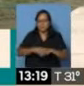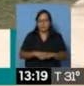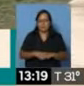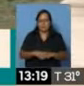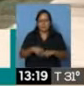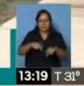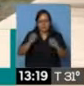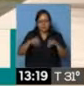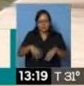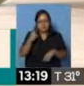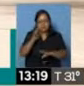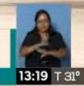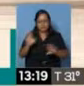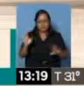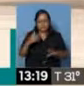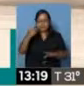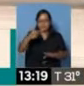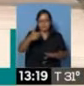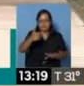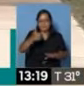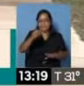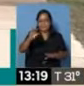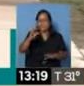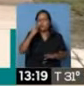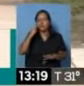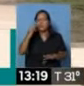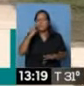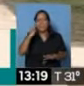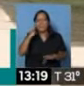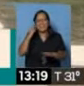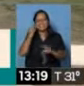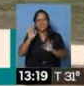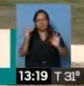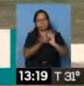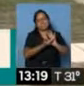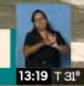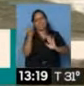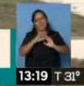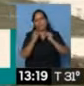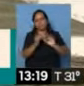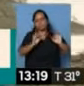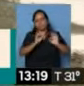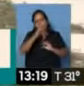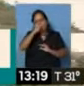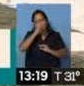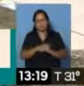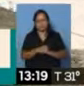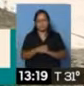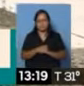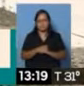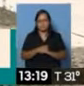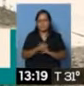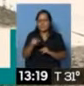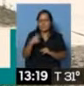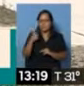sí Este es el inicio hablamos Que en los próximos 60 o 90 días estaremos ya evacuando gorriti bien y eso de evacuar gorriti es algo muy